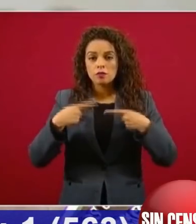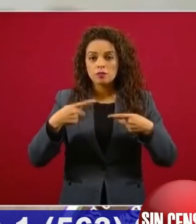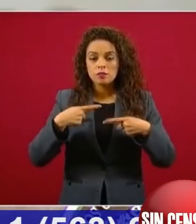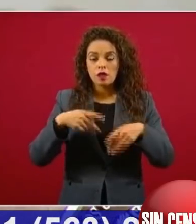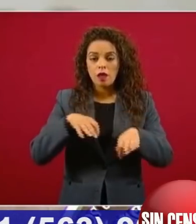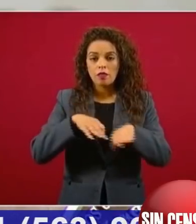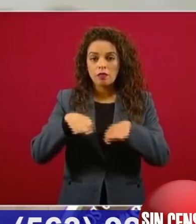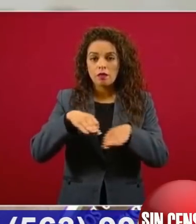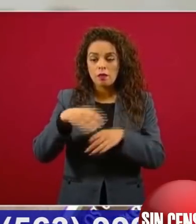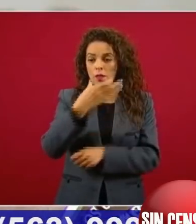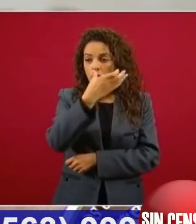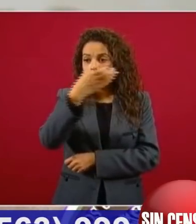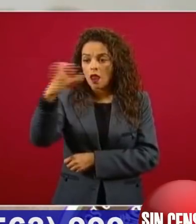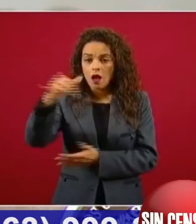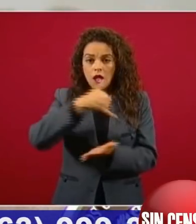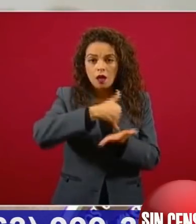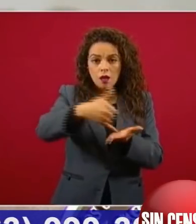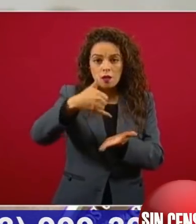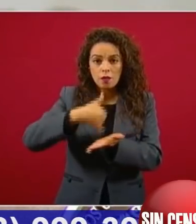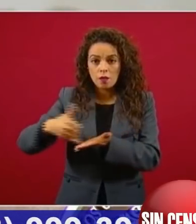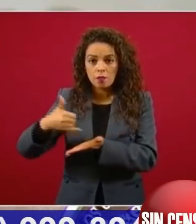pescadores.